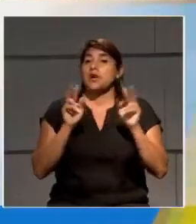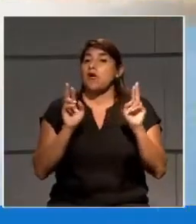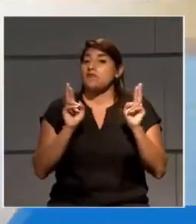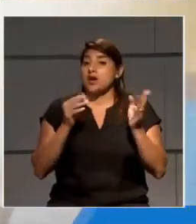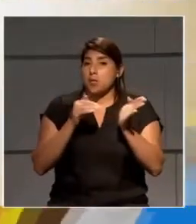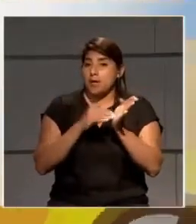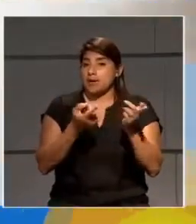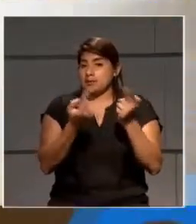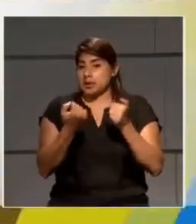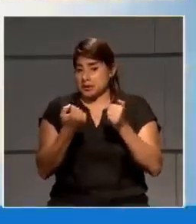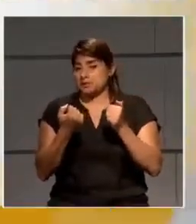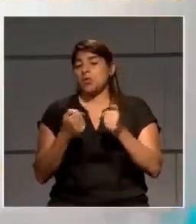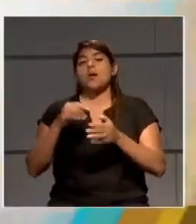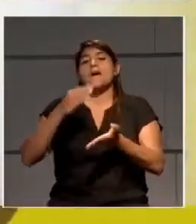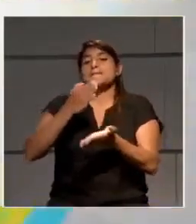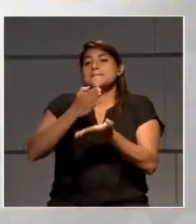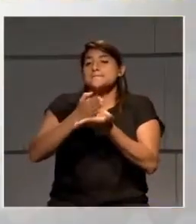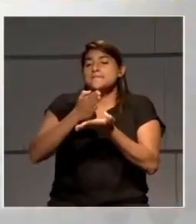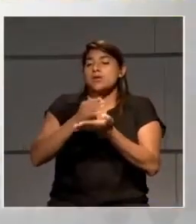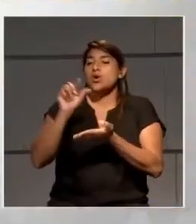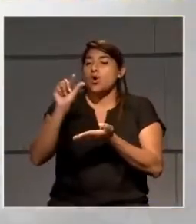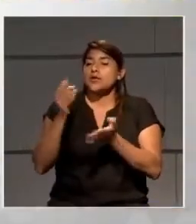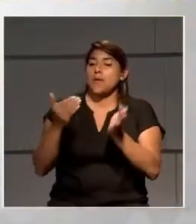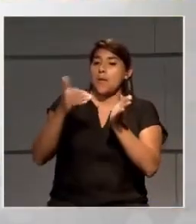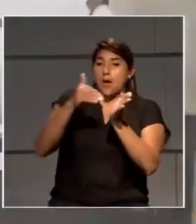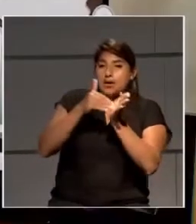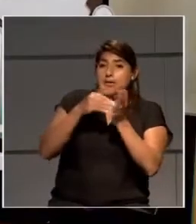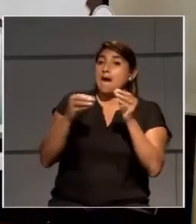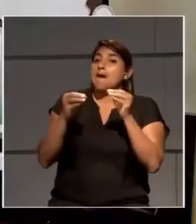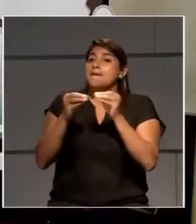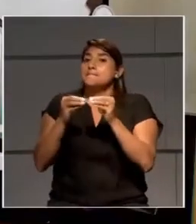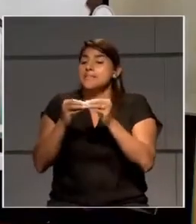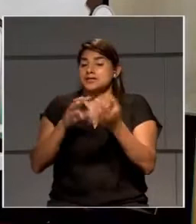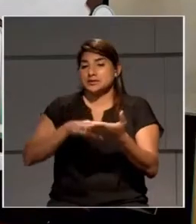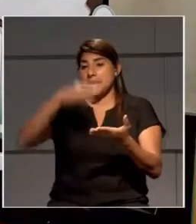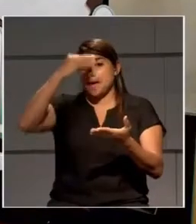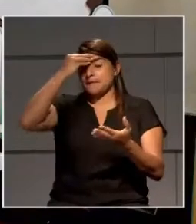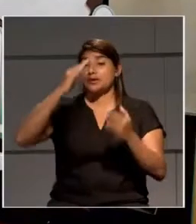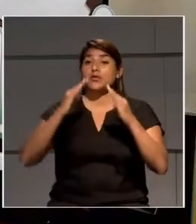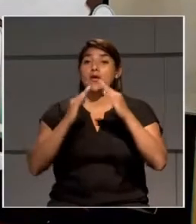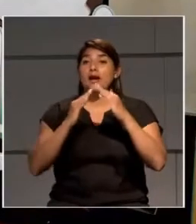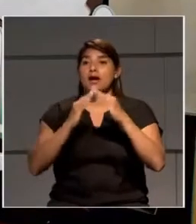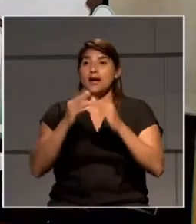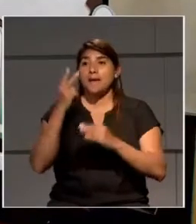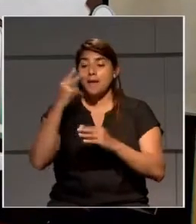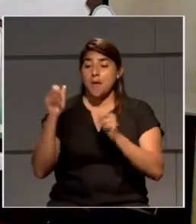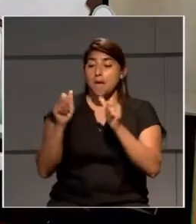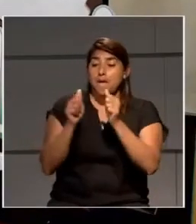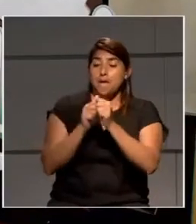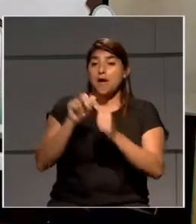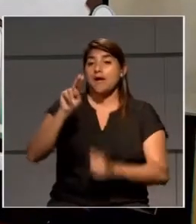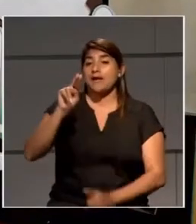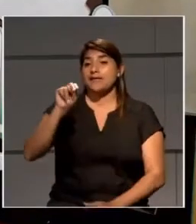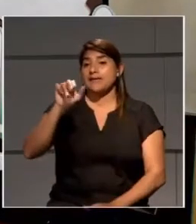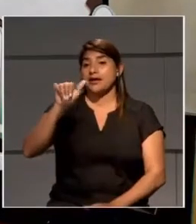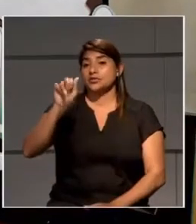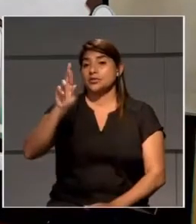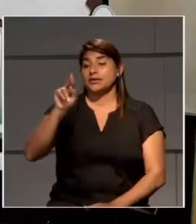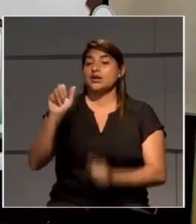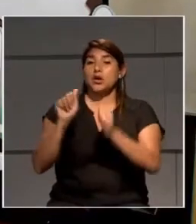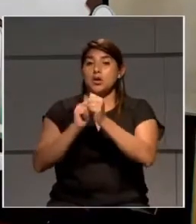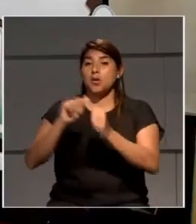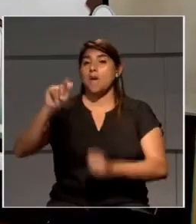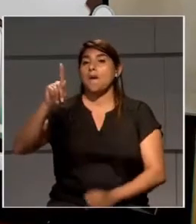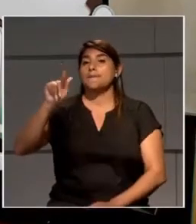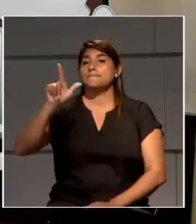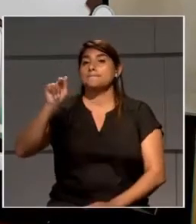acuerdo. Hacemos una pausa y ya casi venimos con más de este Aprendo en Casa, hoy en compañía de Nayuribe y también de Plug